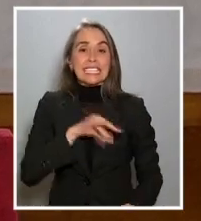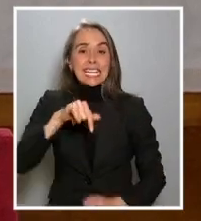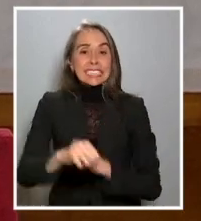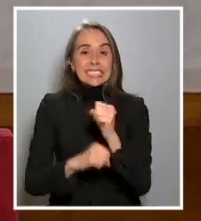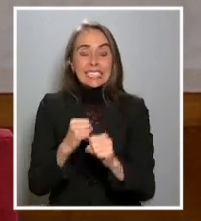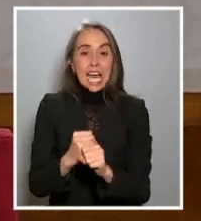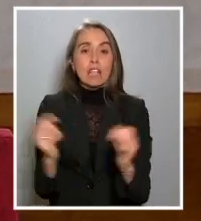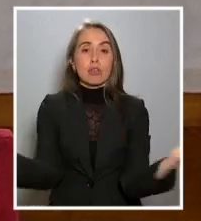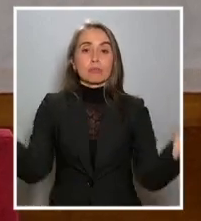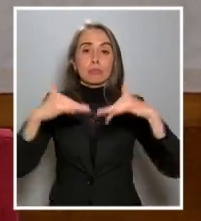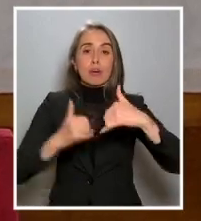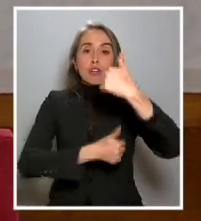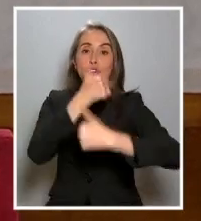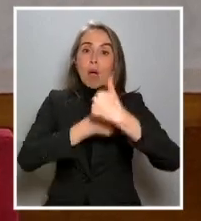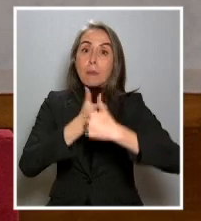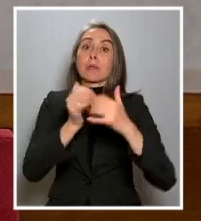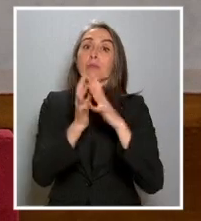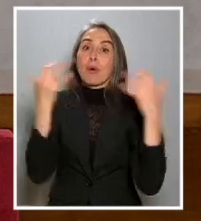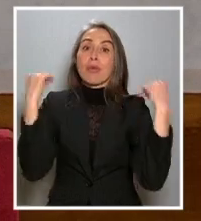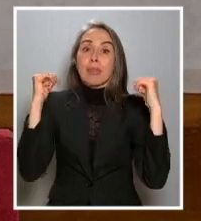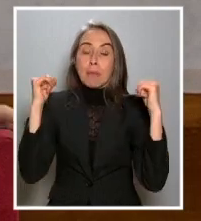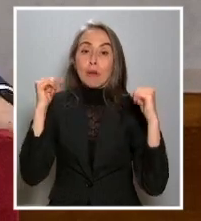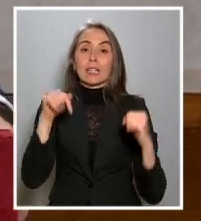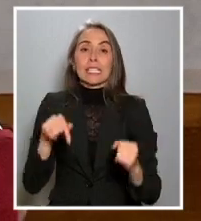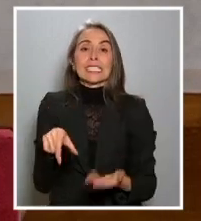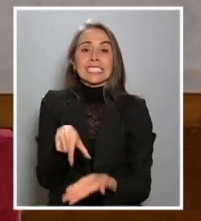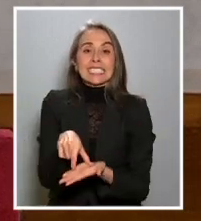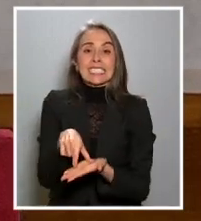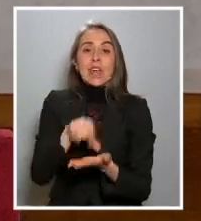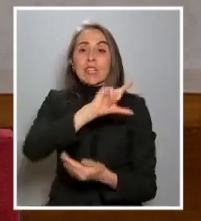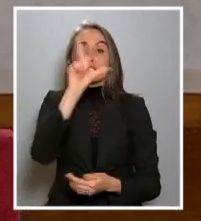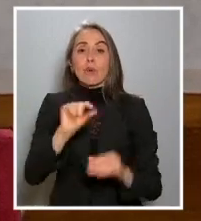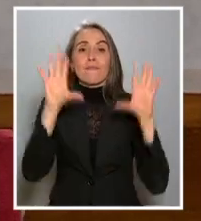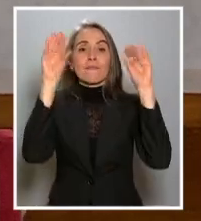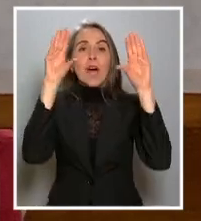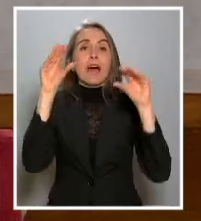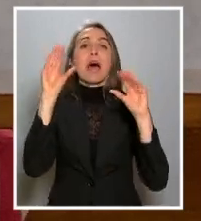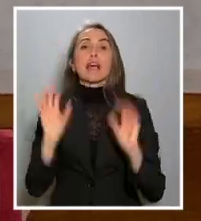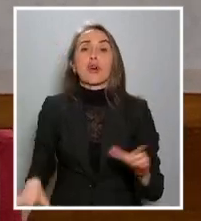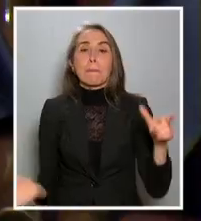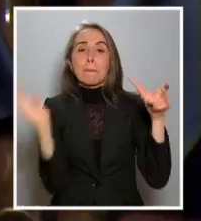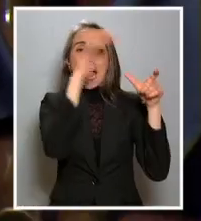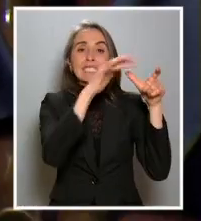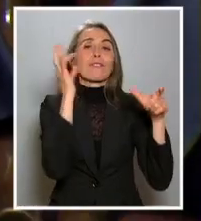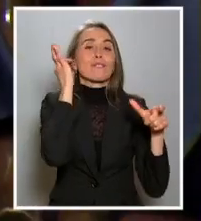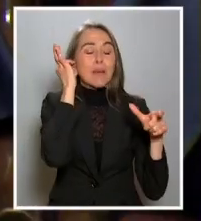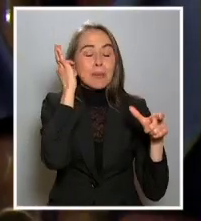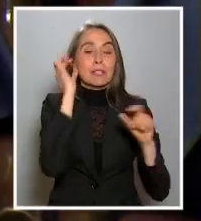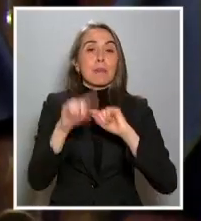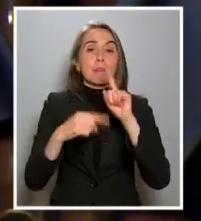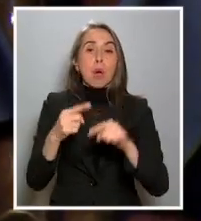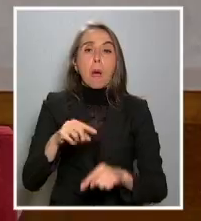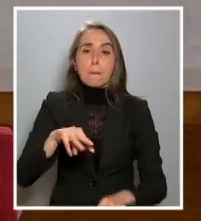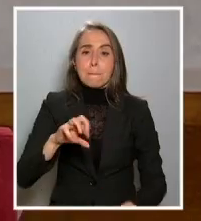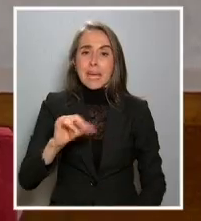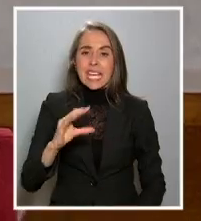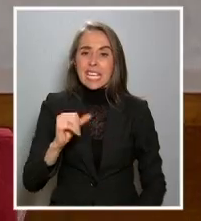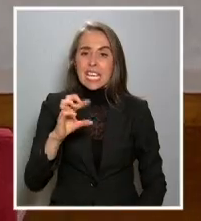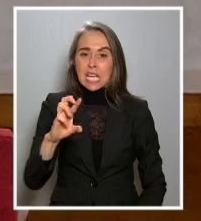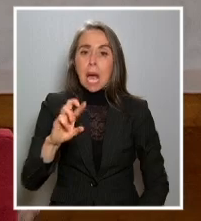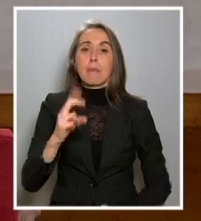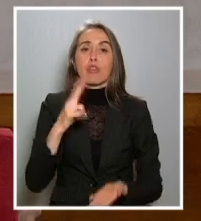seguirá albergando grandes eventos deportivos. Seremos sede del Sudamericano de Básquetbol Femenino y el próximo del AmeriCup.